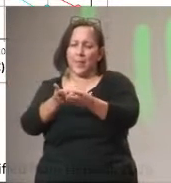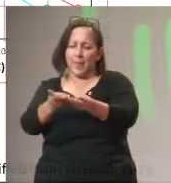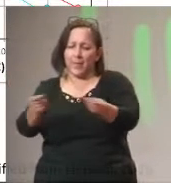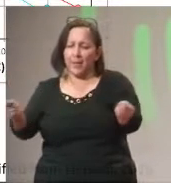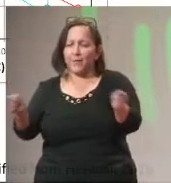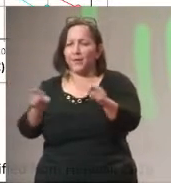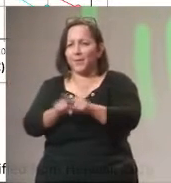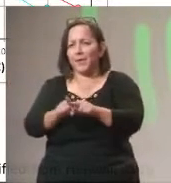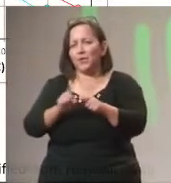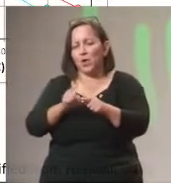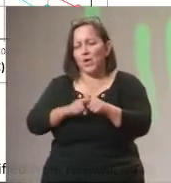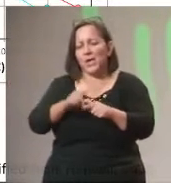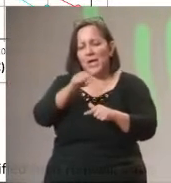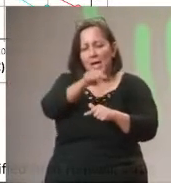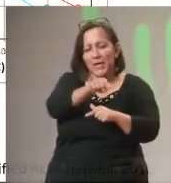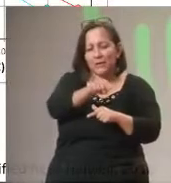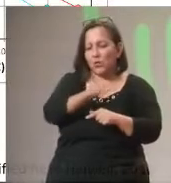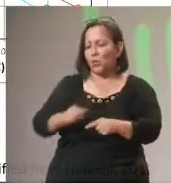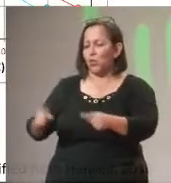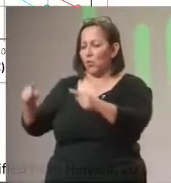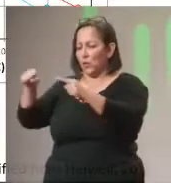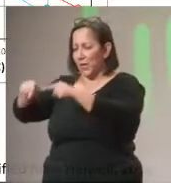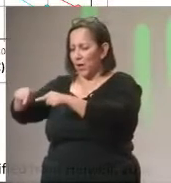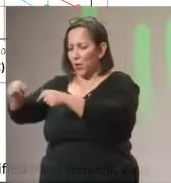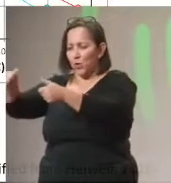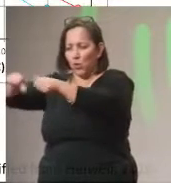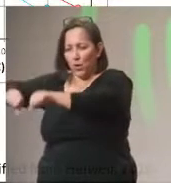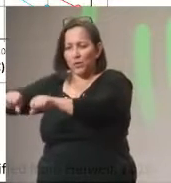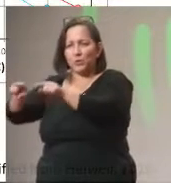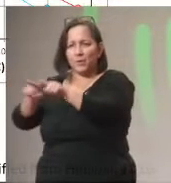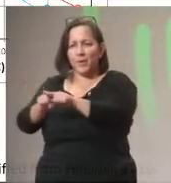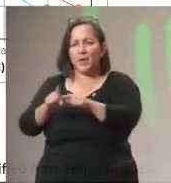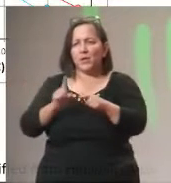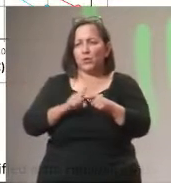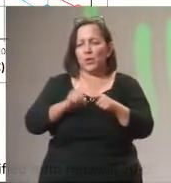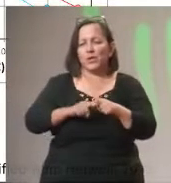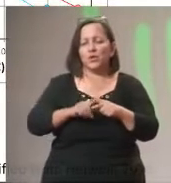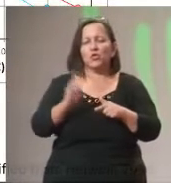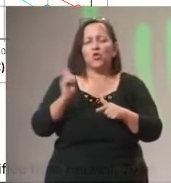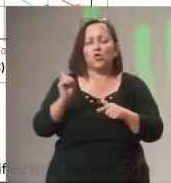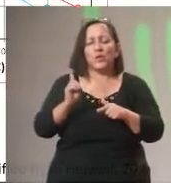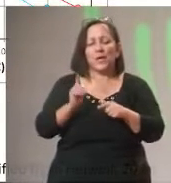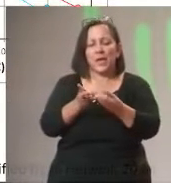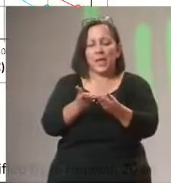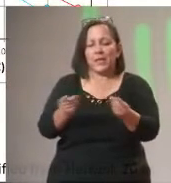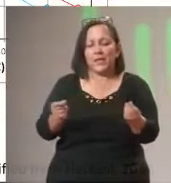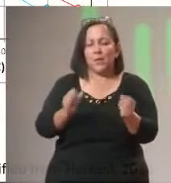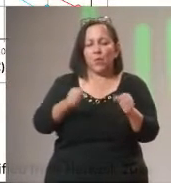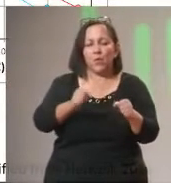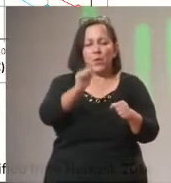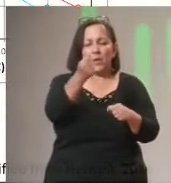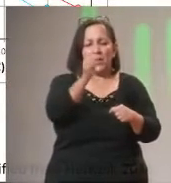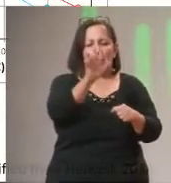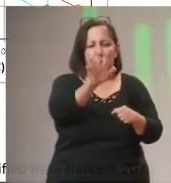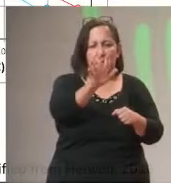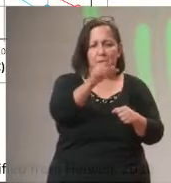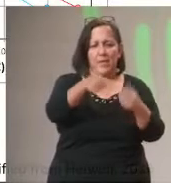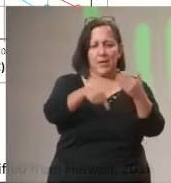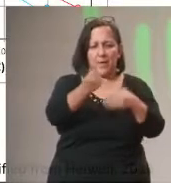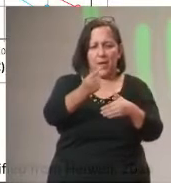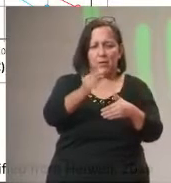corresponde con esa temperatura. ¿Dónde en el terreno puedo encontrar 15 grados Celsius de temperatura media anual? Porque el gas me está diciendo,